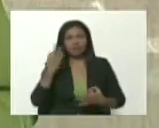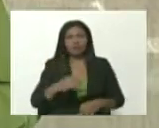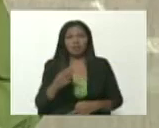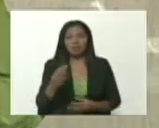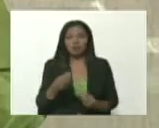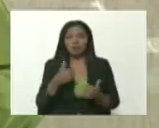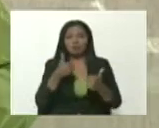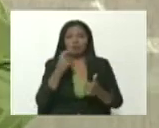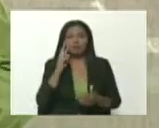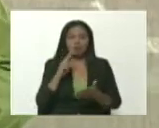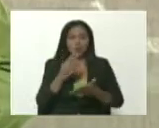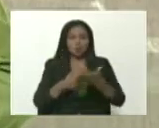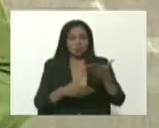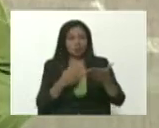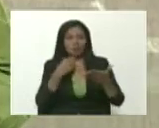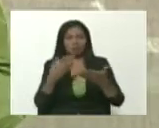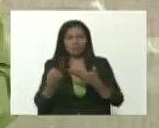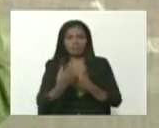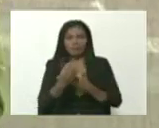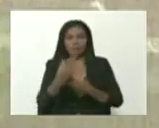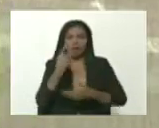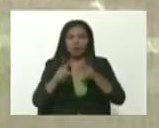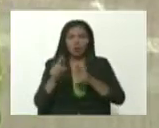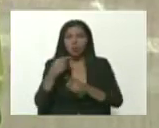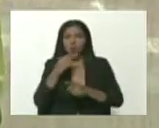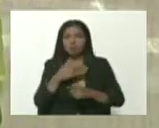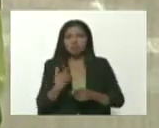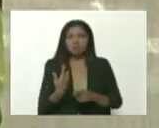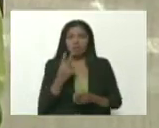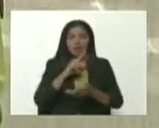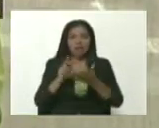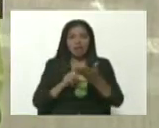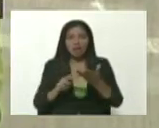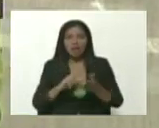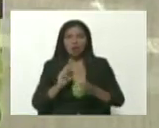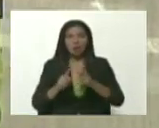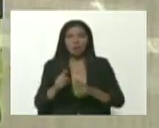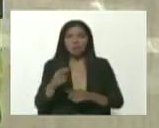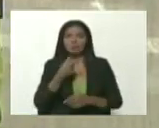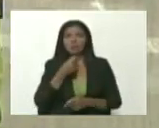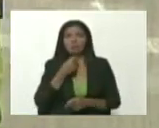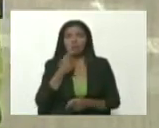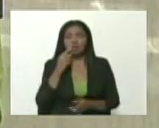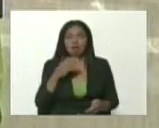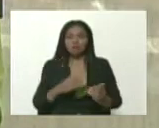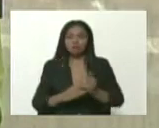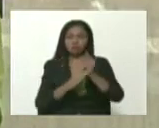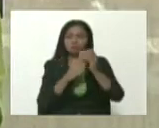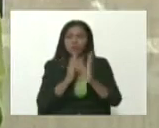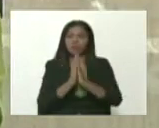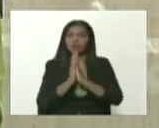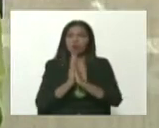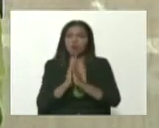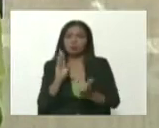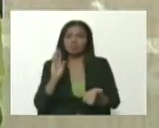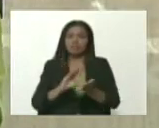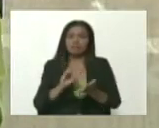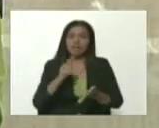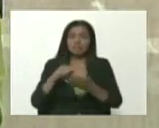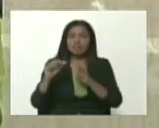bien, fíjense ustedes, aquí me digan algunos mensajes. Yo quisiera, voy a leer estos mensajes, pero me gustaría una orientación central